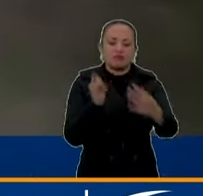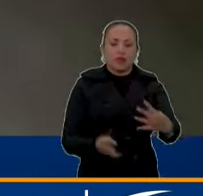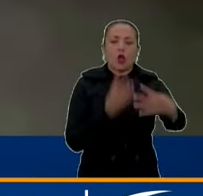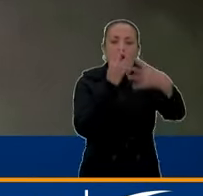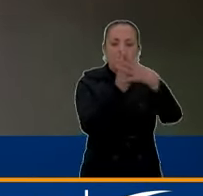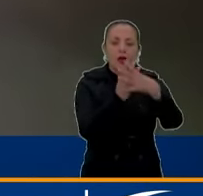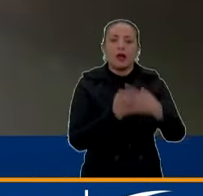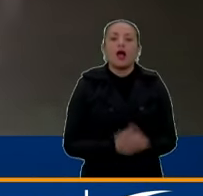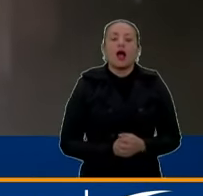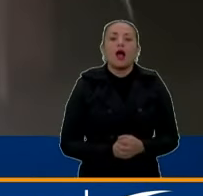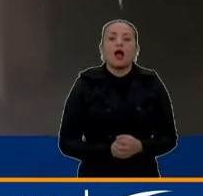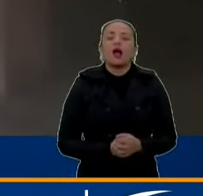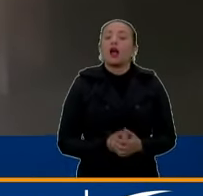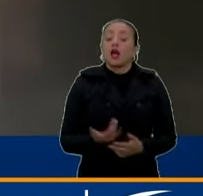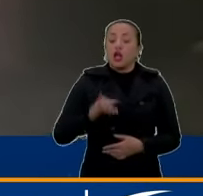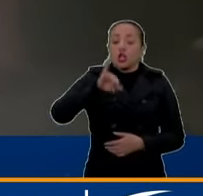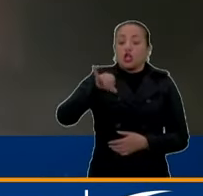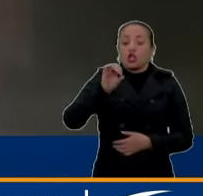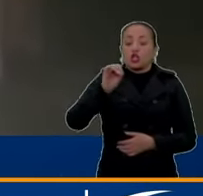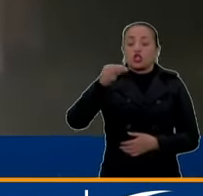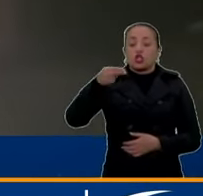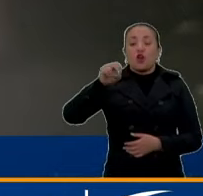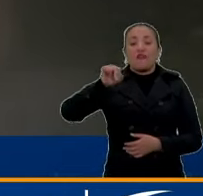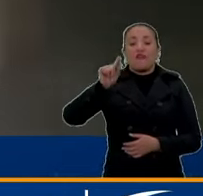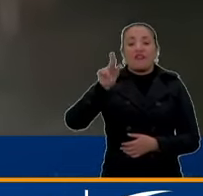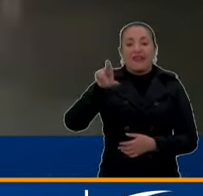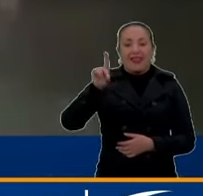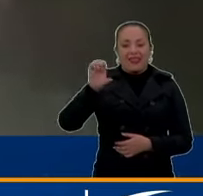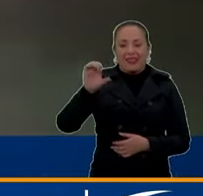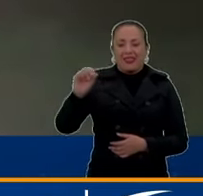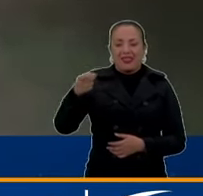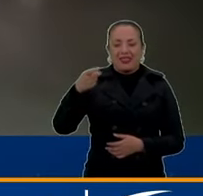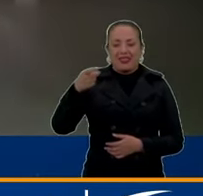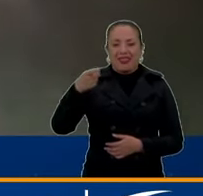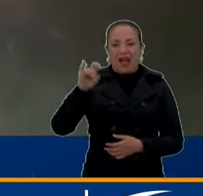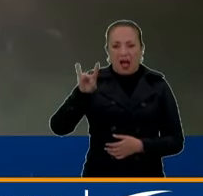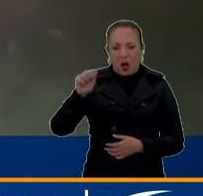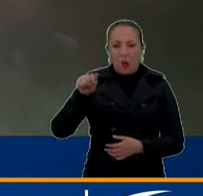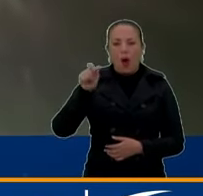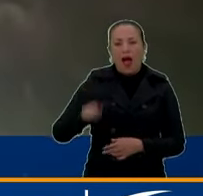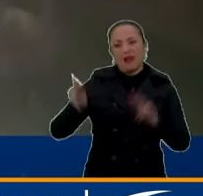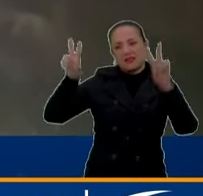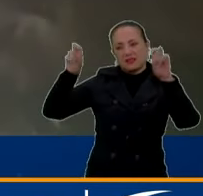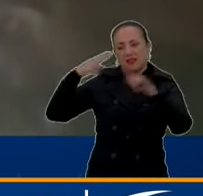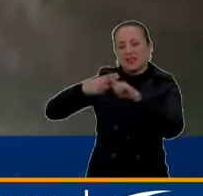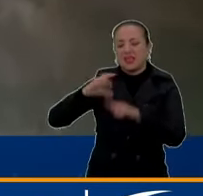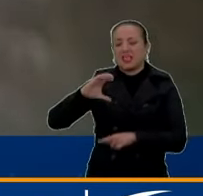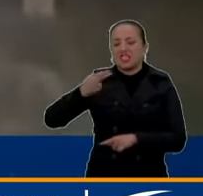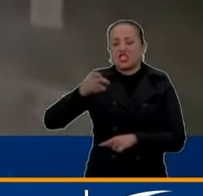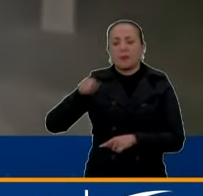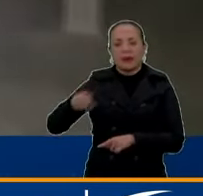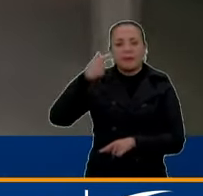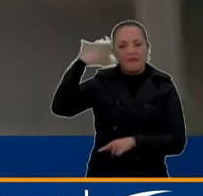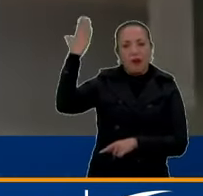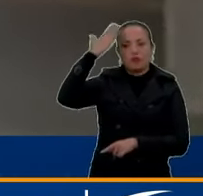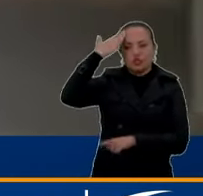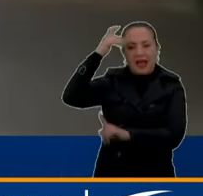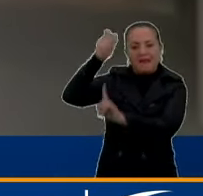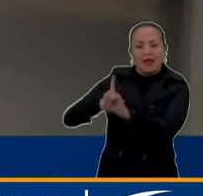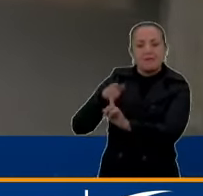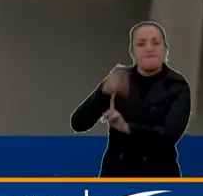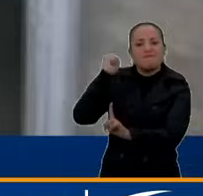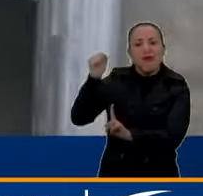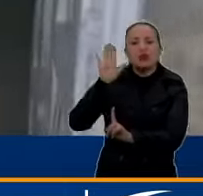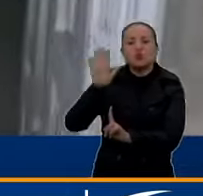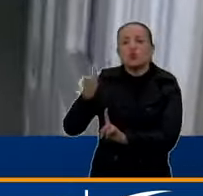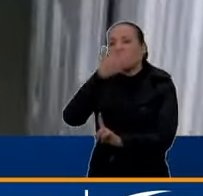que John Freddy Dagua, más conocido como alias Chepe, está acusado de ser uno de los mayores reclutadores de las FARC,